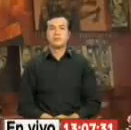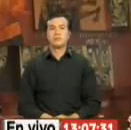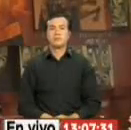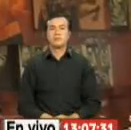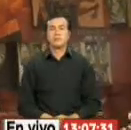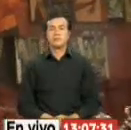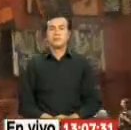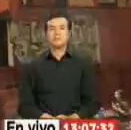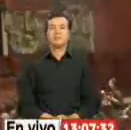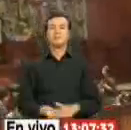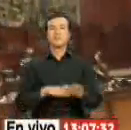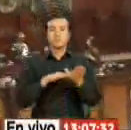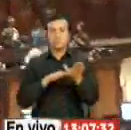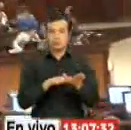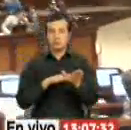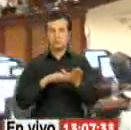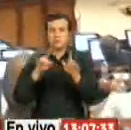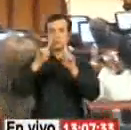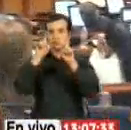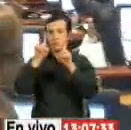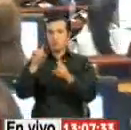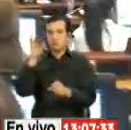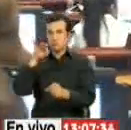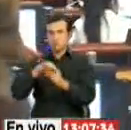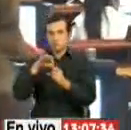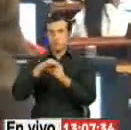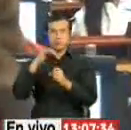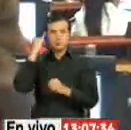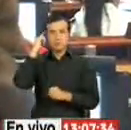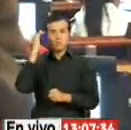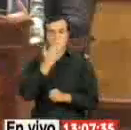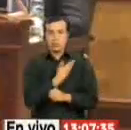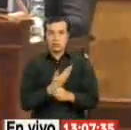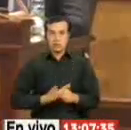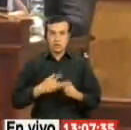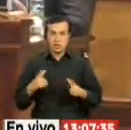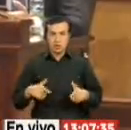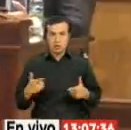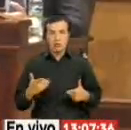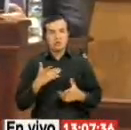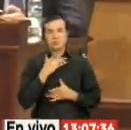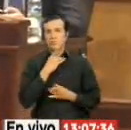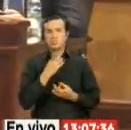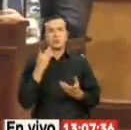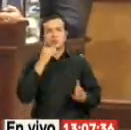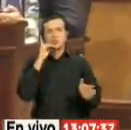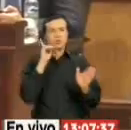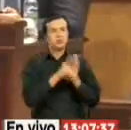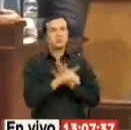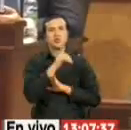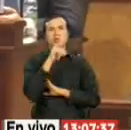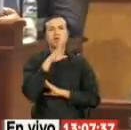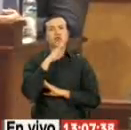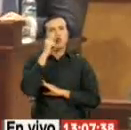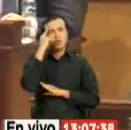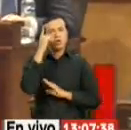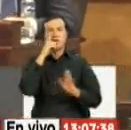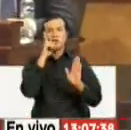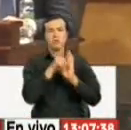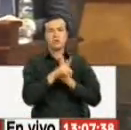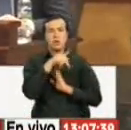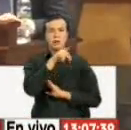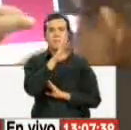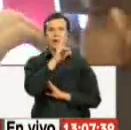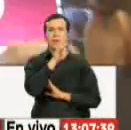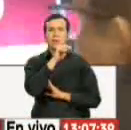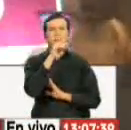a quienes respaldan la tesis de la consulta popular de iniciativa del presidente moreno no les cayó para nada bien la denuncia presentada por rafael correa y ricardo